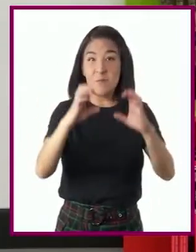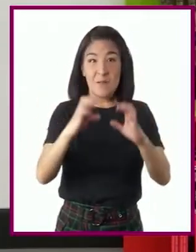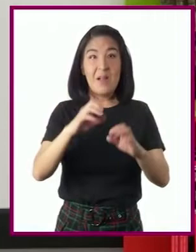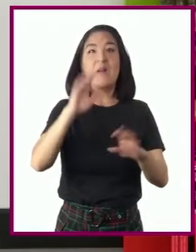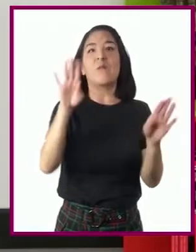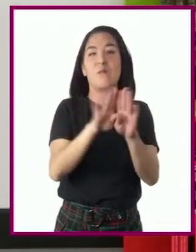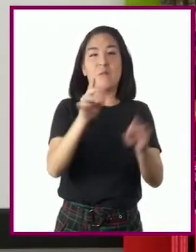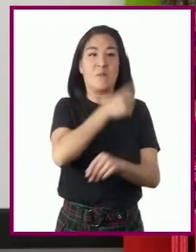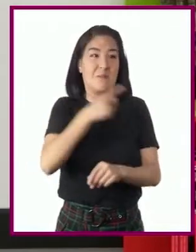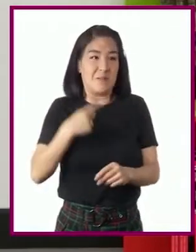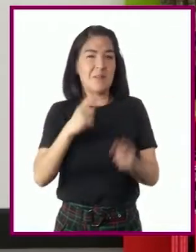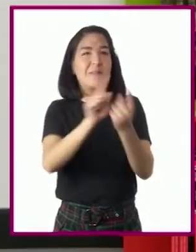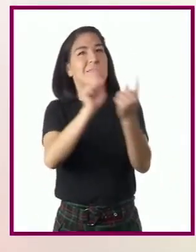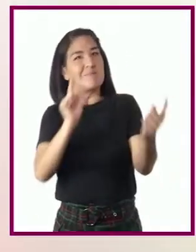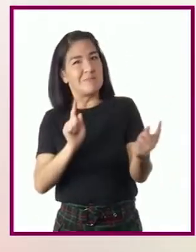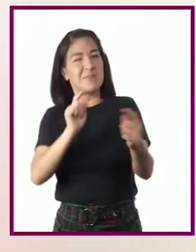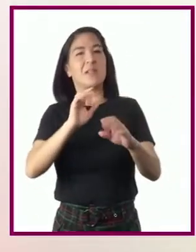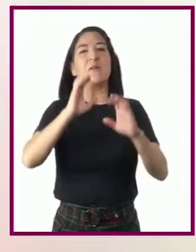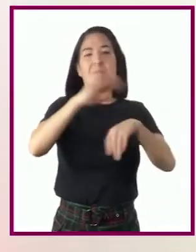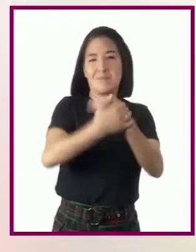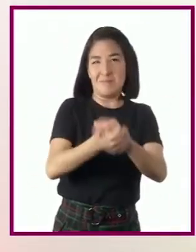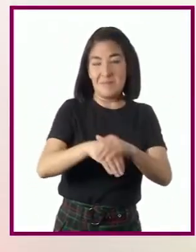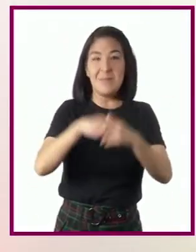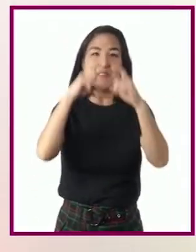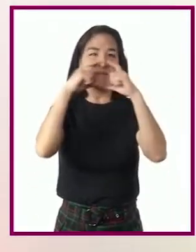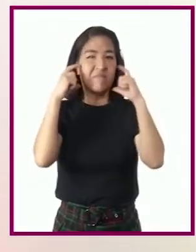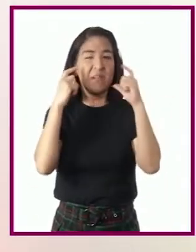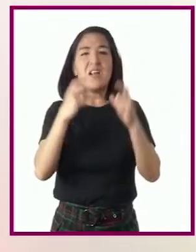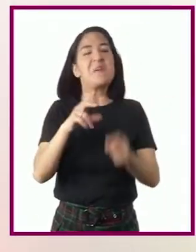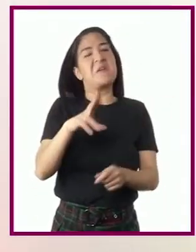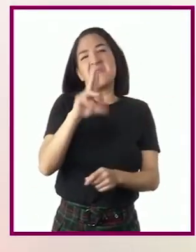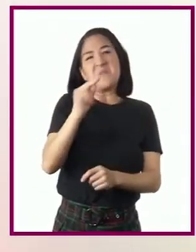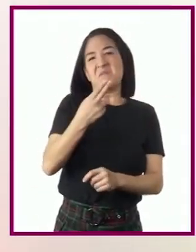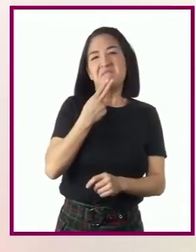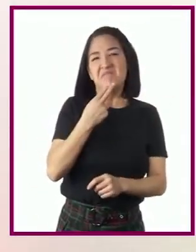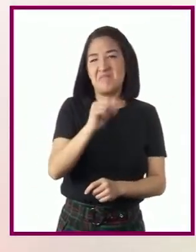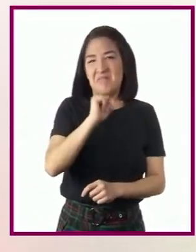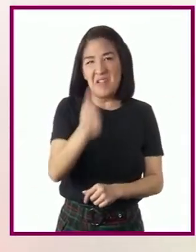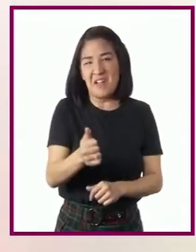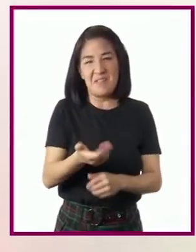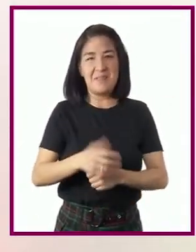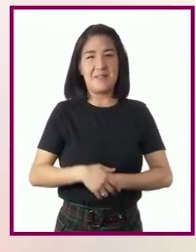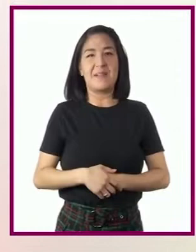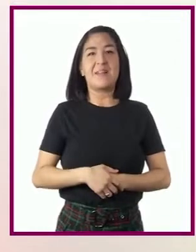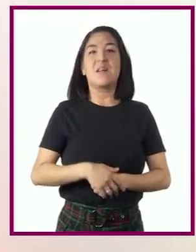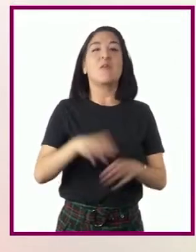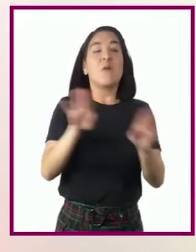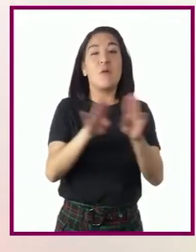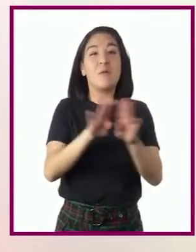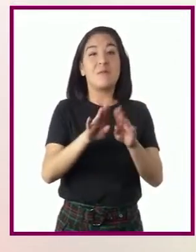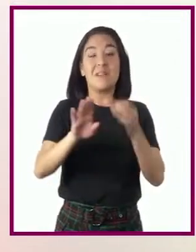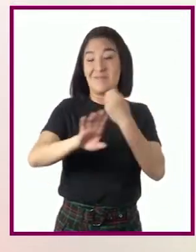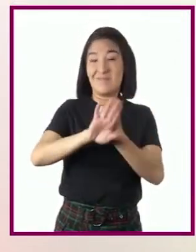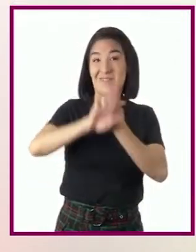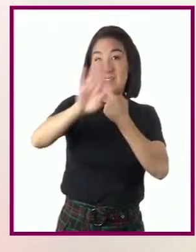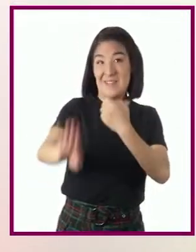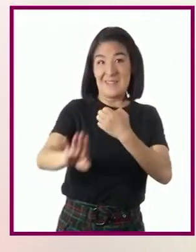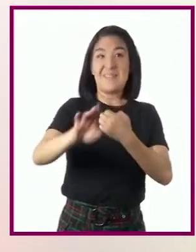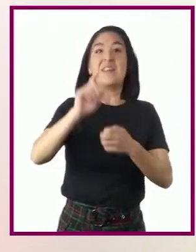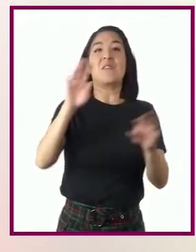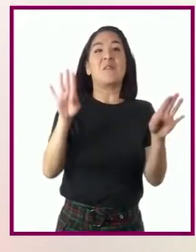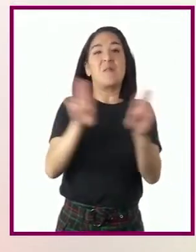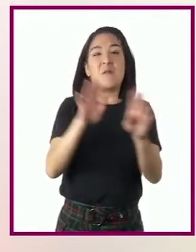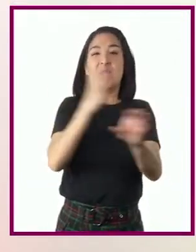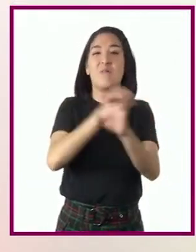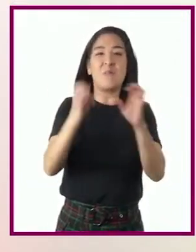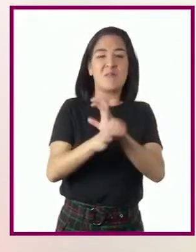higiene, de nada servirá. No podemos evitar tener momentos desagradables, pero sí podemos controlar